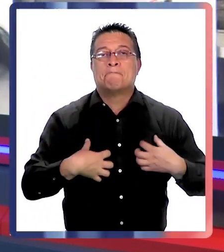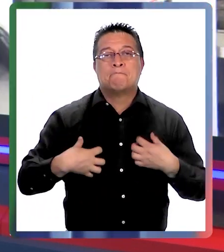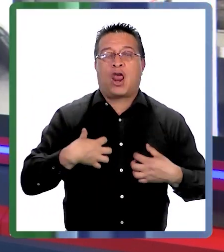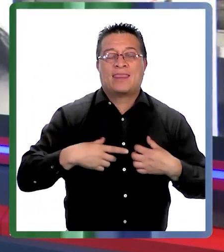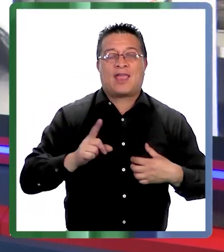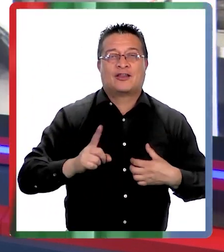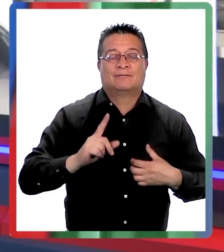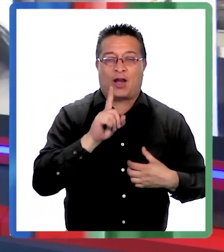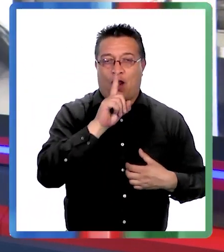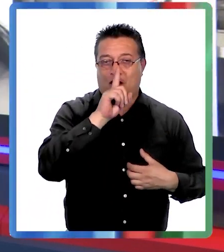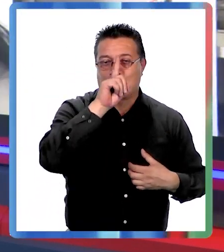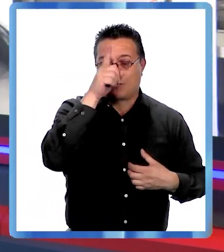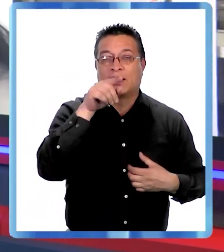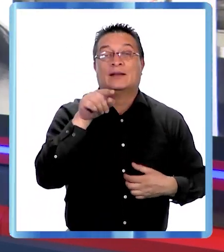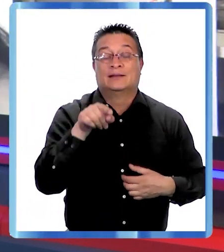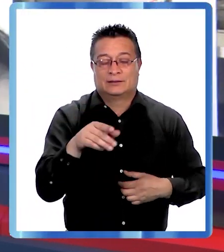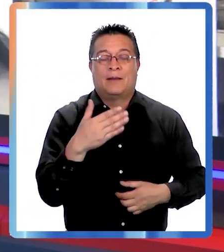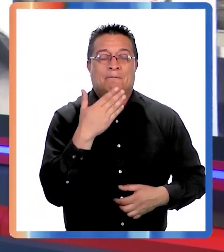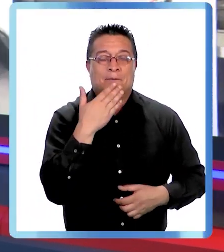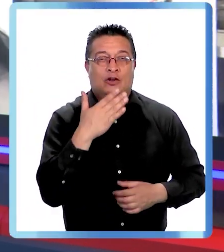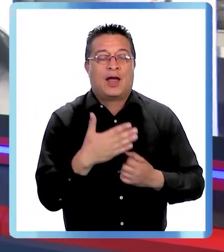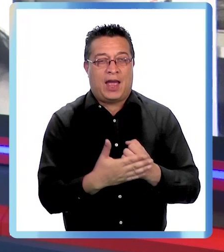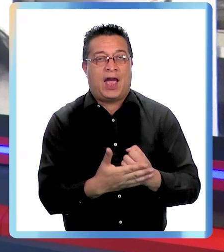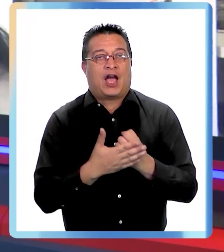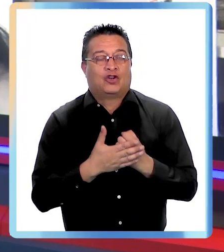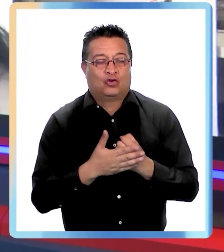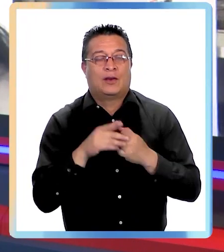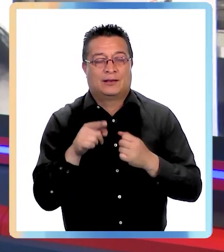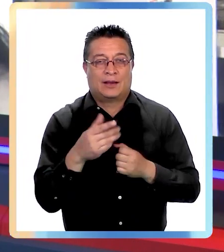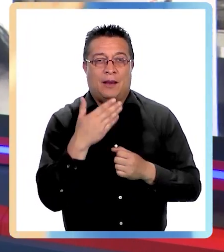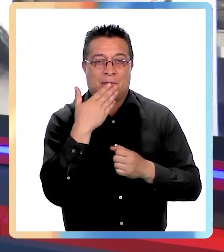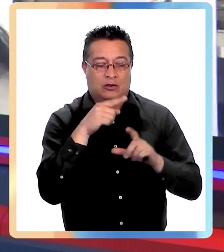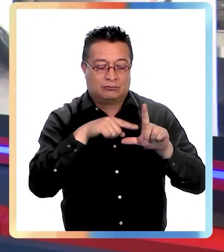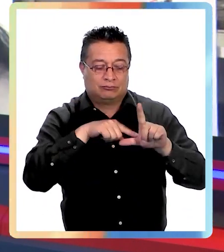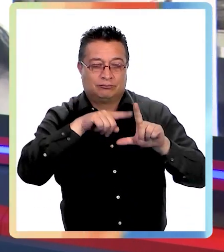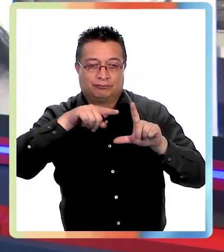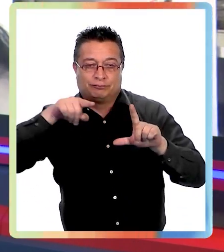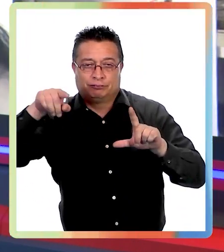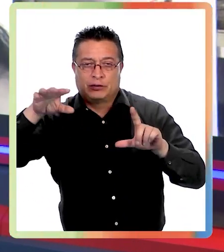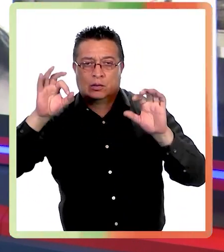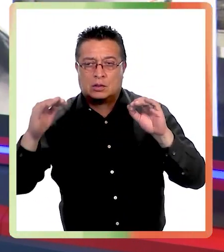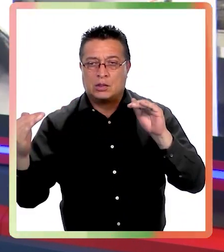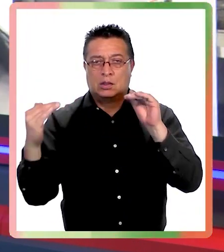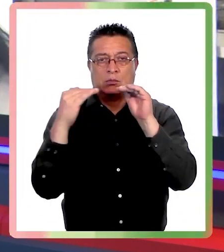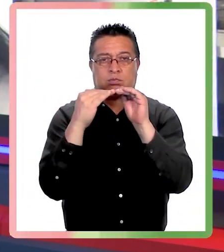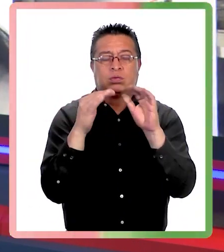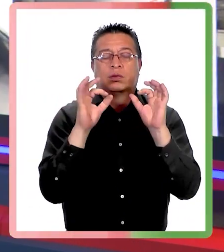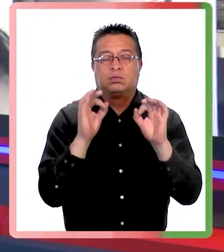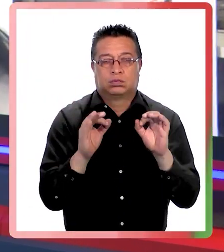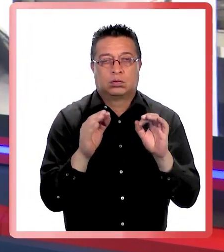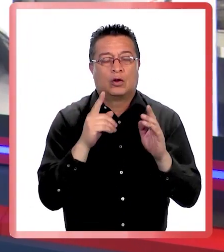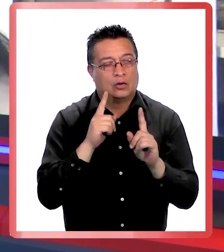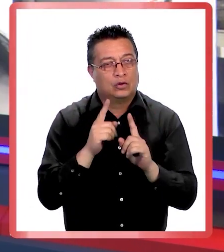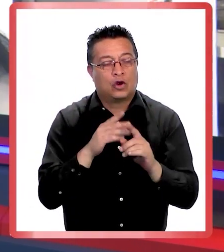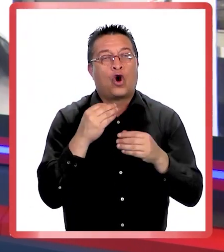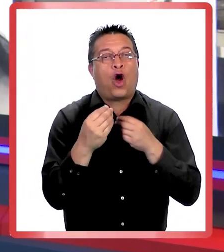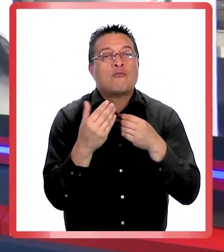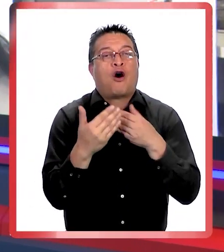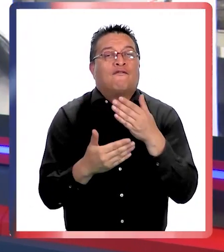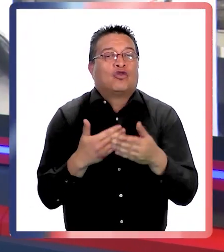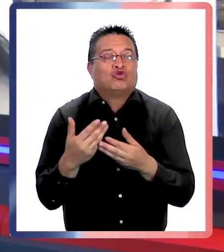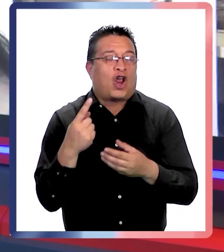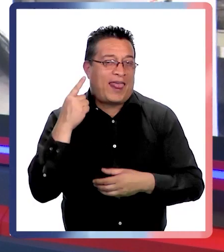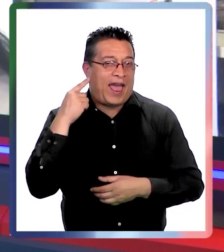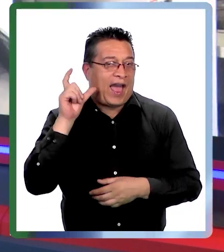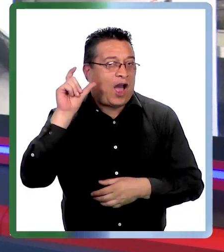fondo no le moleste. Y este control anual nos ayuda a que esta calibración tengamos un seguimiento adecuado de cómo está